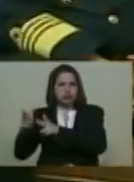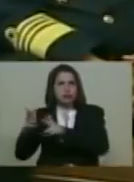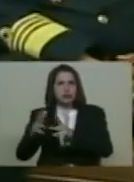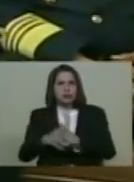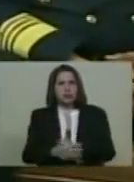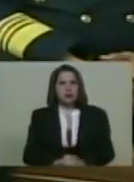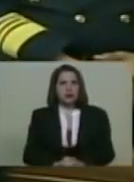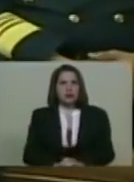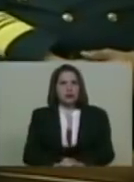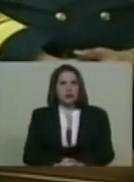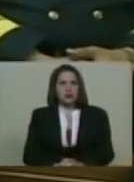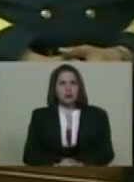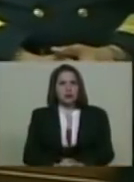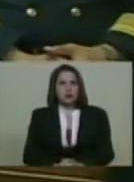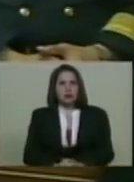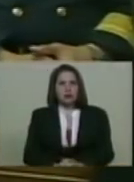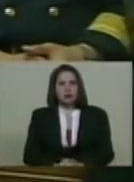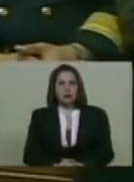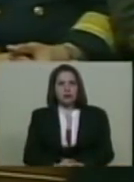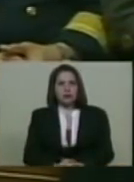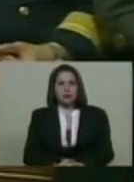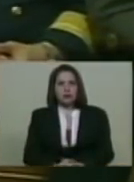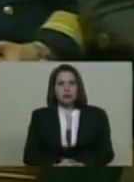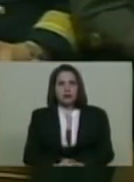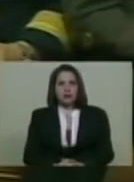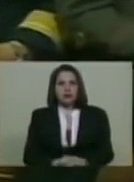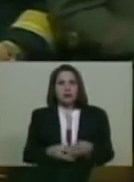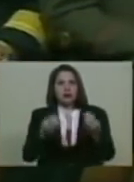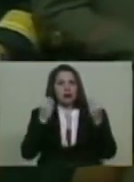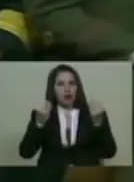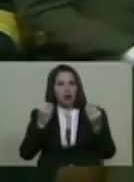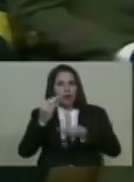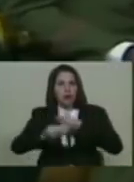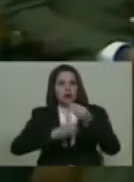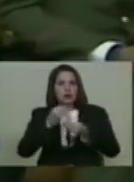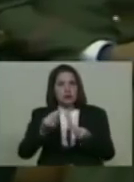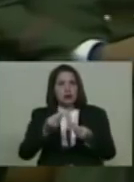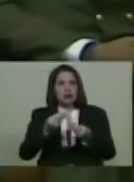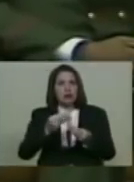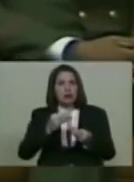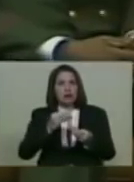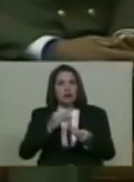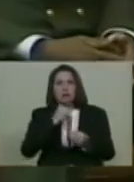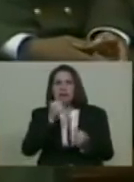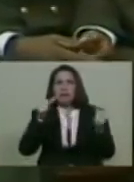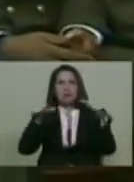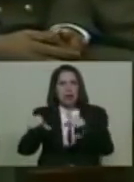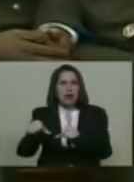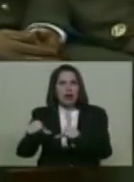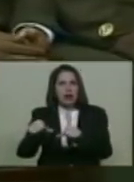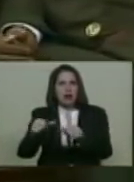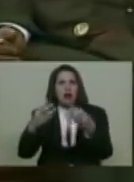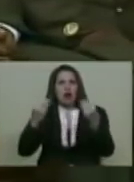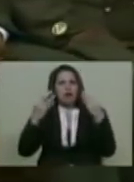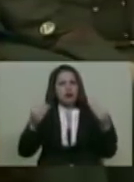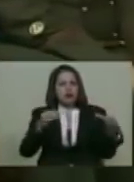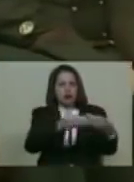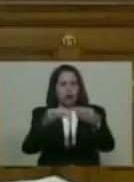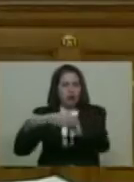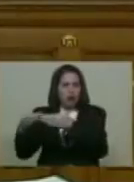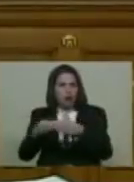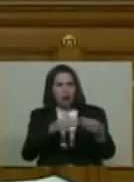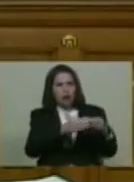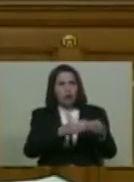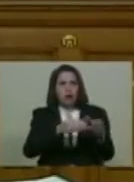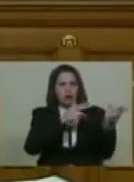las investigaciones nos llevaron a desmembrar varios núcleos células de este grupo terrorista en